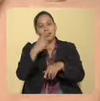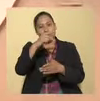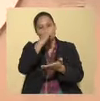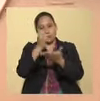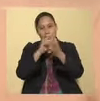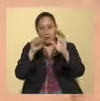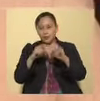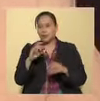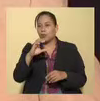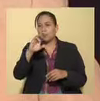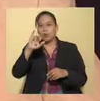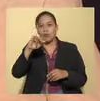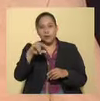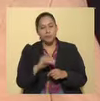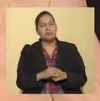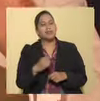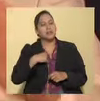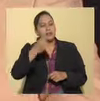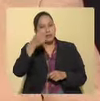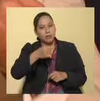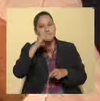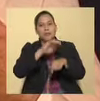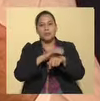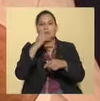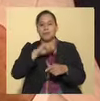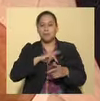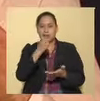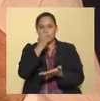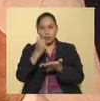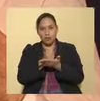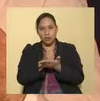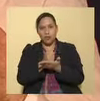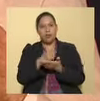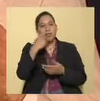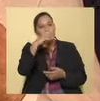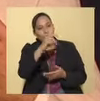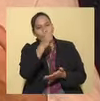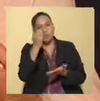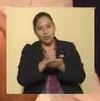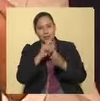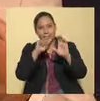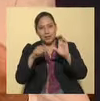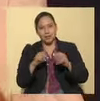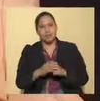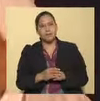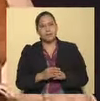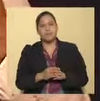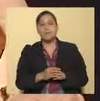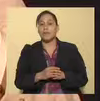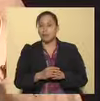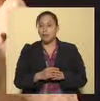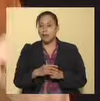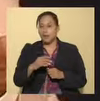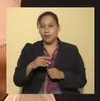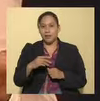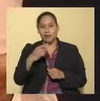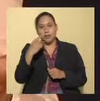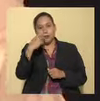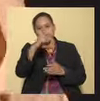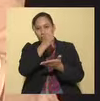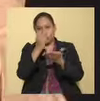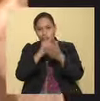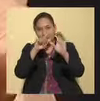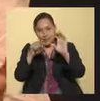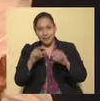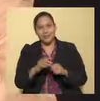de Tus Ciudades, Don Cuino. Un saludo para los amigos de mi ciudad, de tu ciudad es. O sea, la de ellos. Tus ciudades en